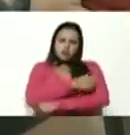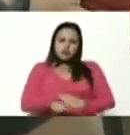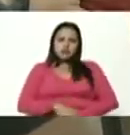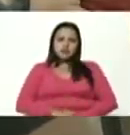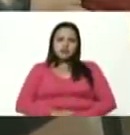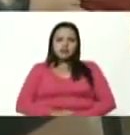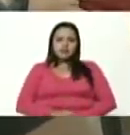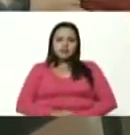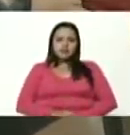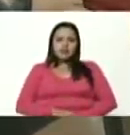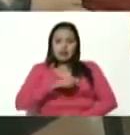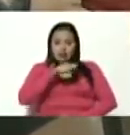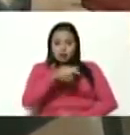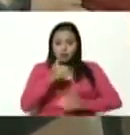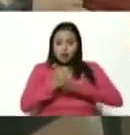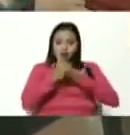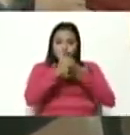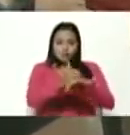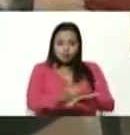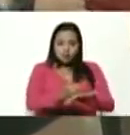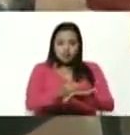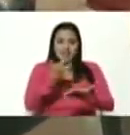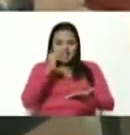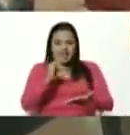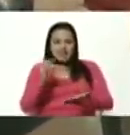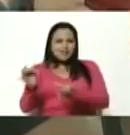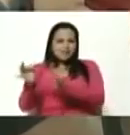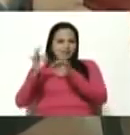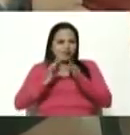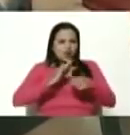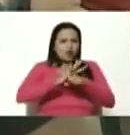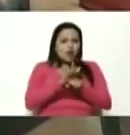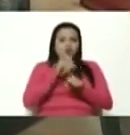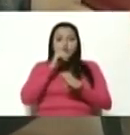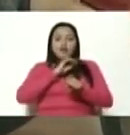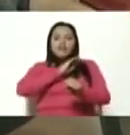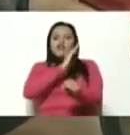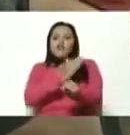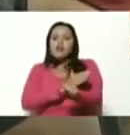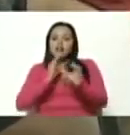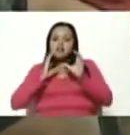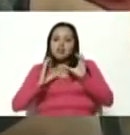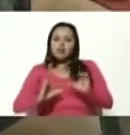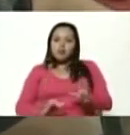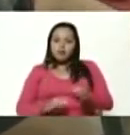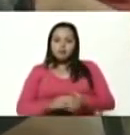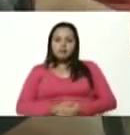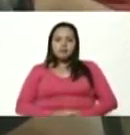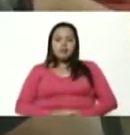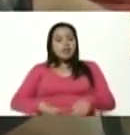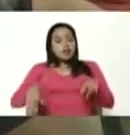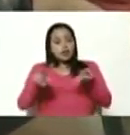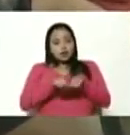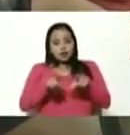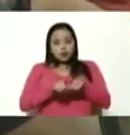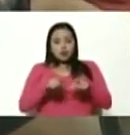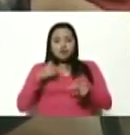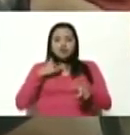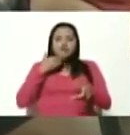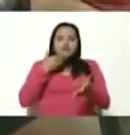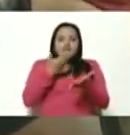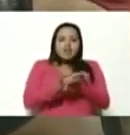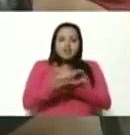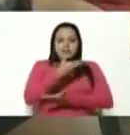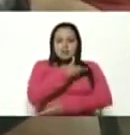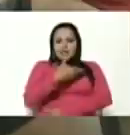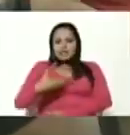Esto nos ayuda a que si nos da la enfermedad no nos va a dar tan fuerte. De igual manera, le doy las gracias al